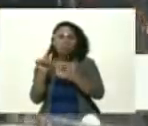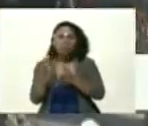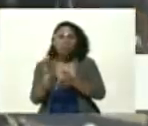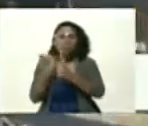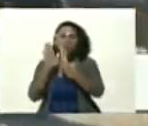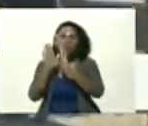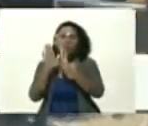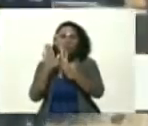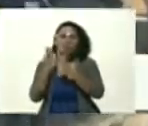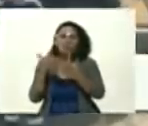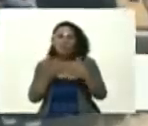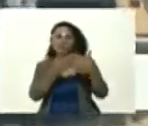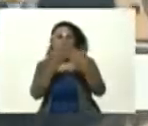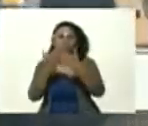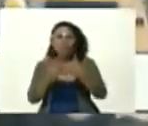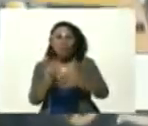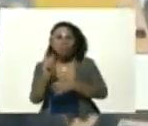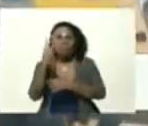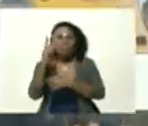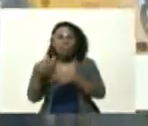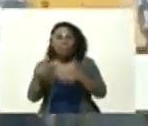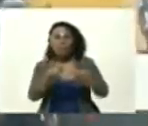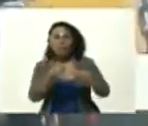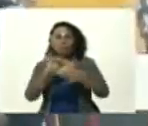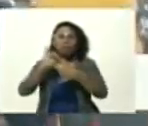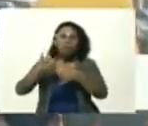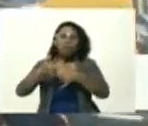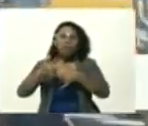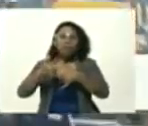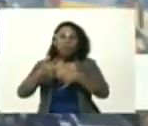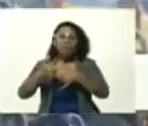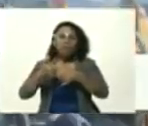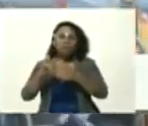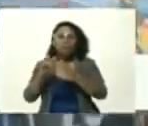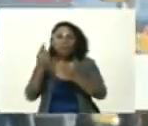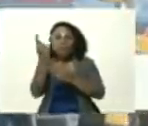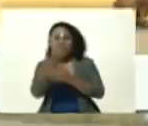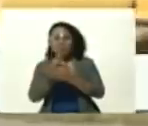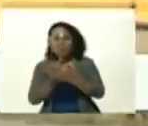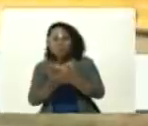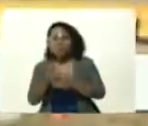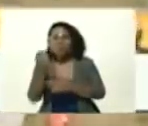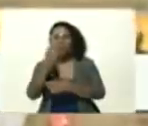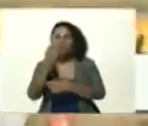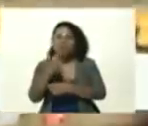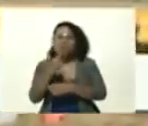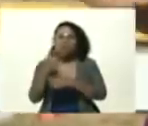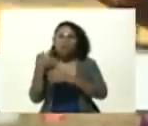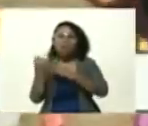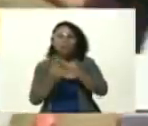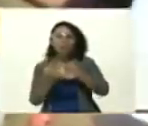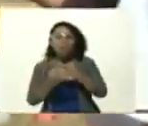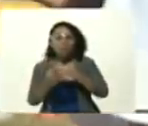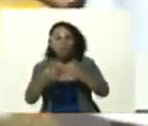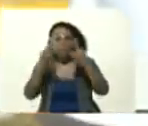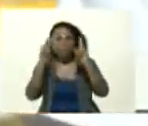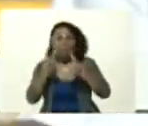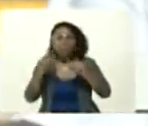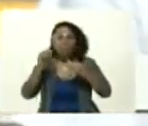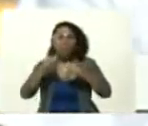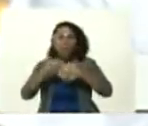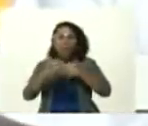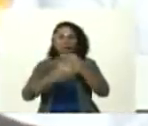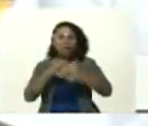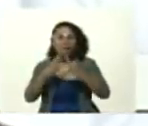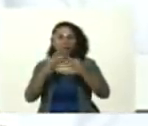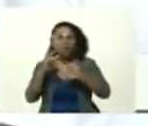de las facultades, empezamos en primera instancia por ingeniería, arquitectura, medicina, el Instituto de Higiene, donde hoy se hacen